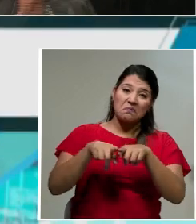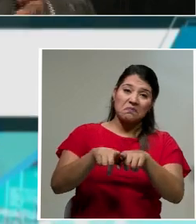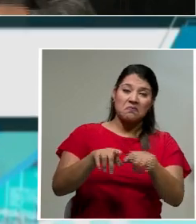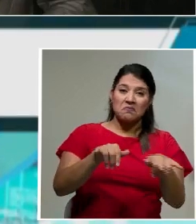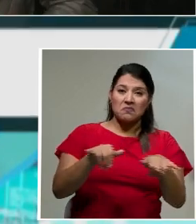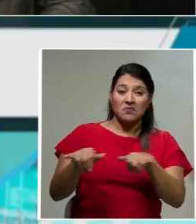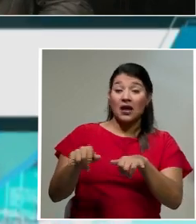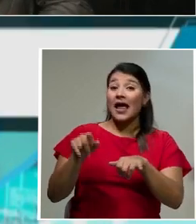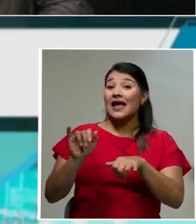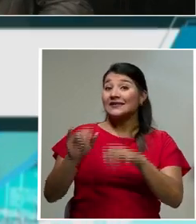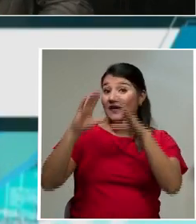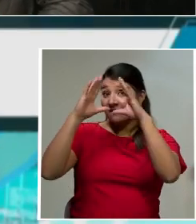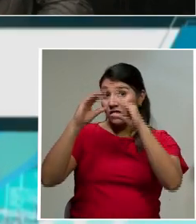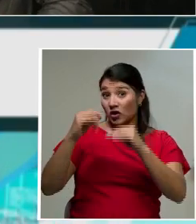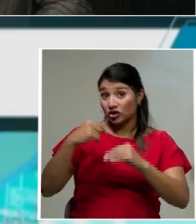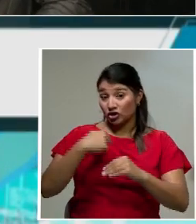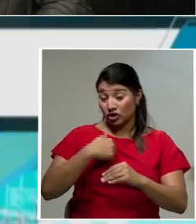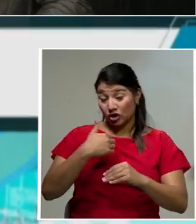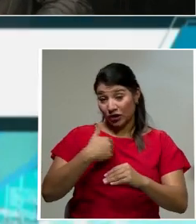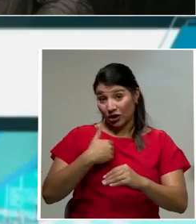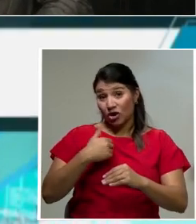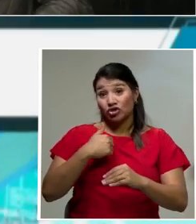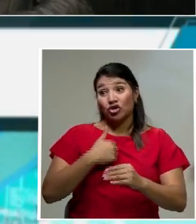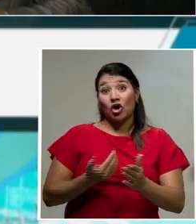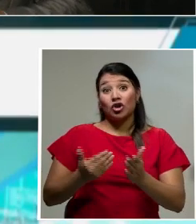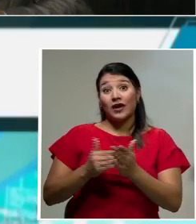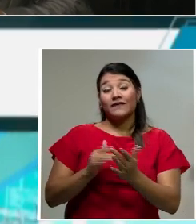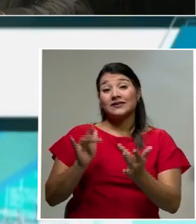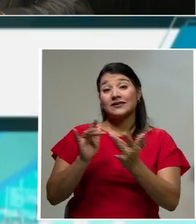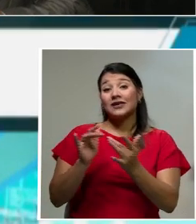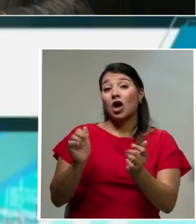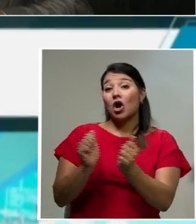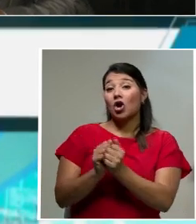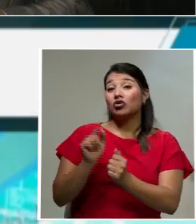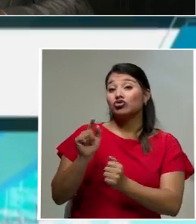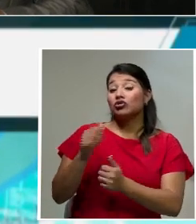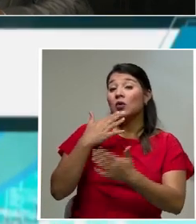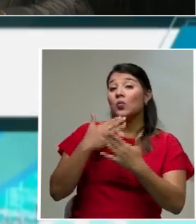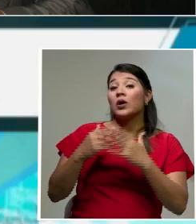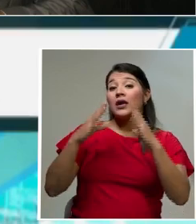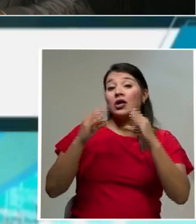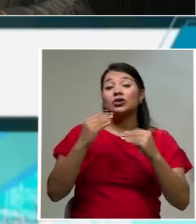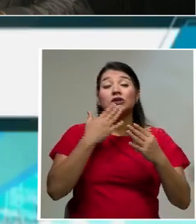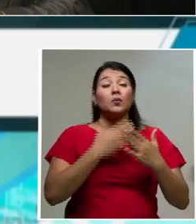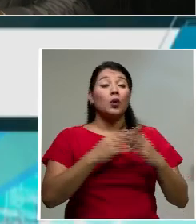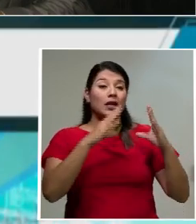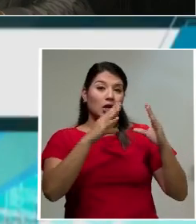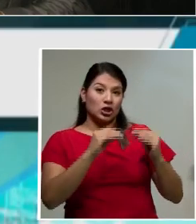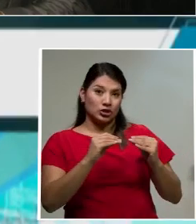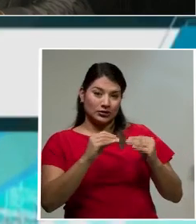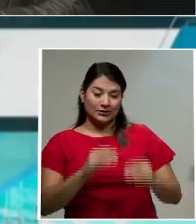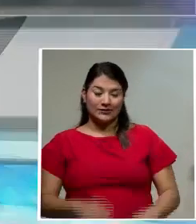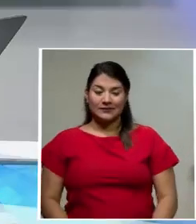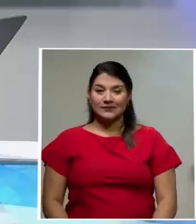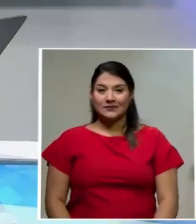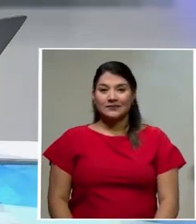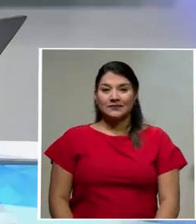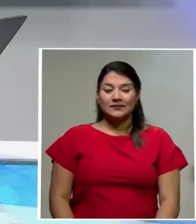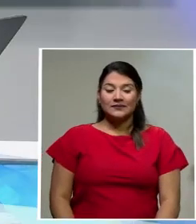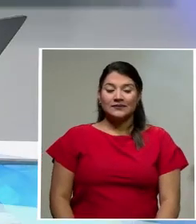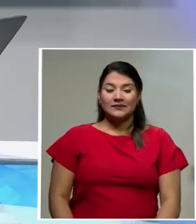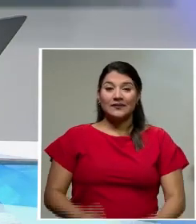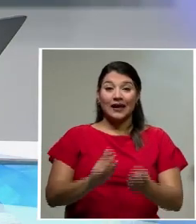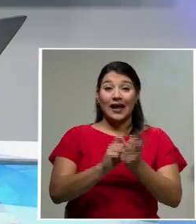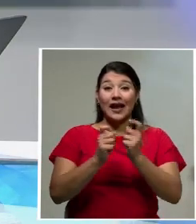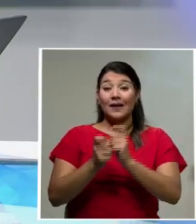migrantes. Don Ernesto, esta es la información que tenemos. Regreso con usted al estudio. Buenas noches. Buenas noches a nuestro compañero Andrés Ortiz.